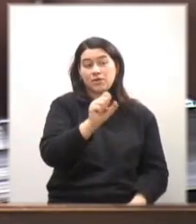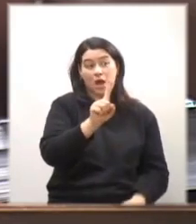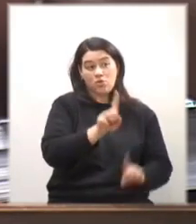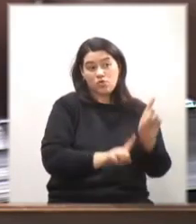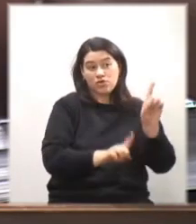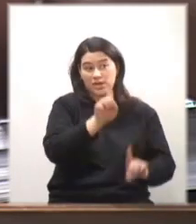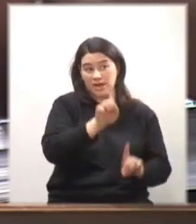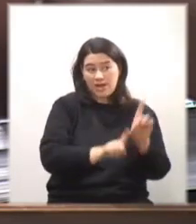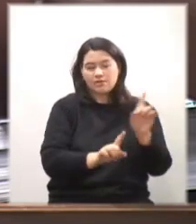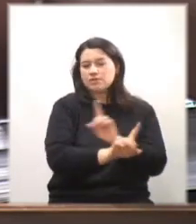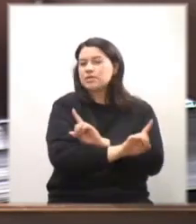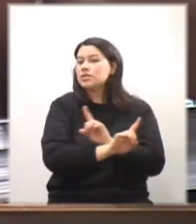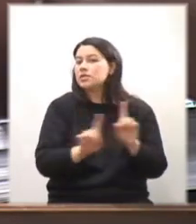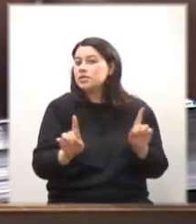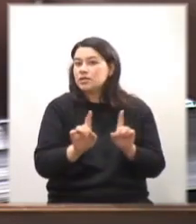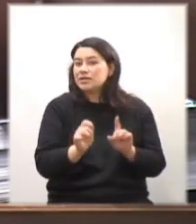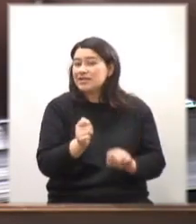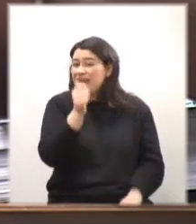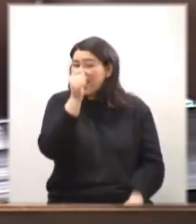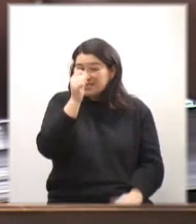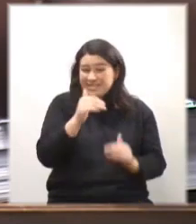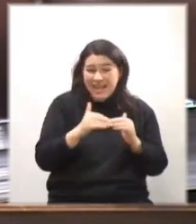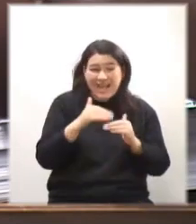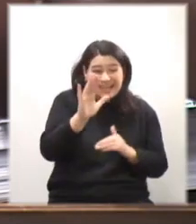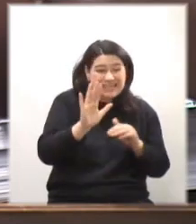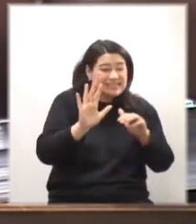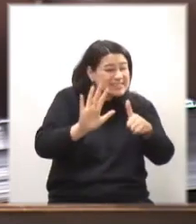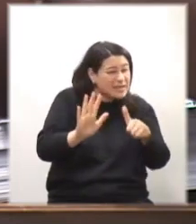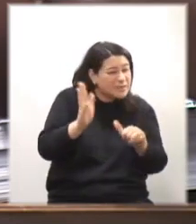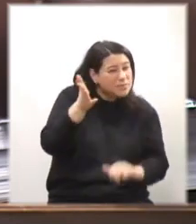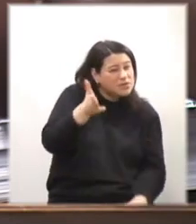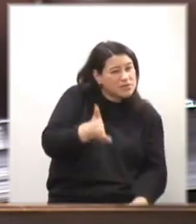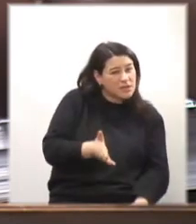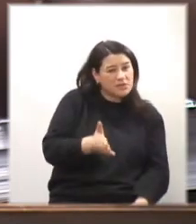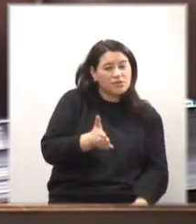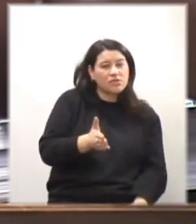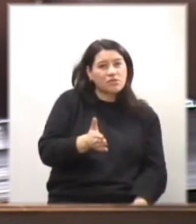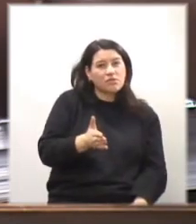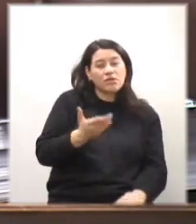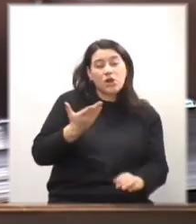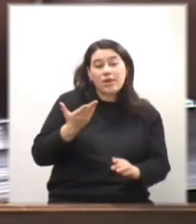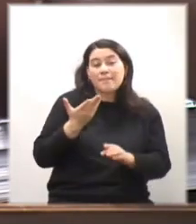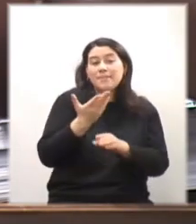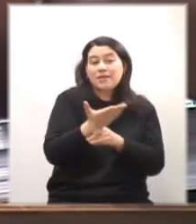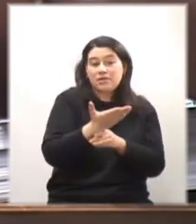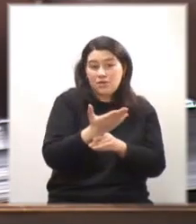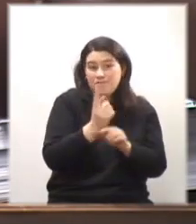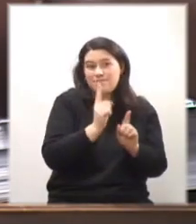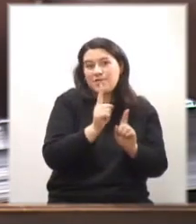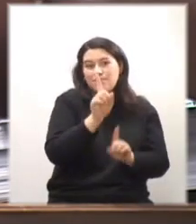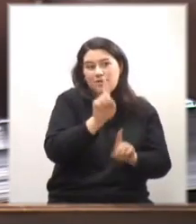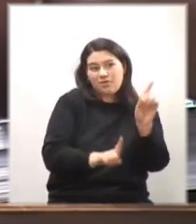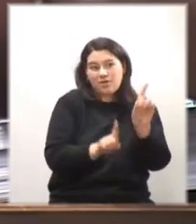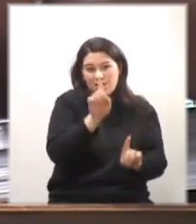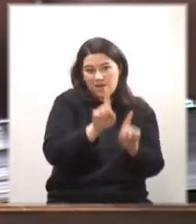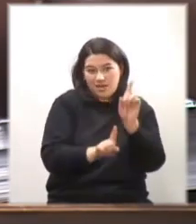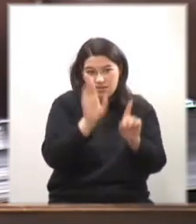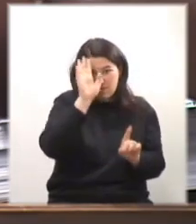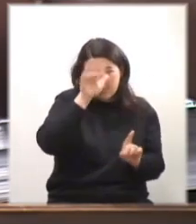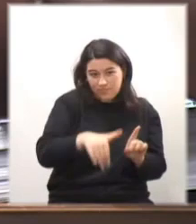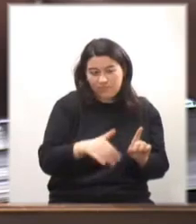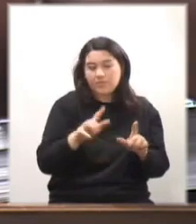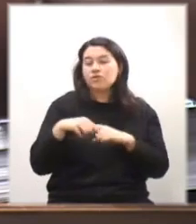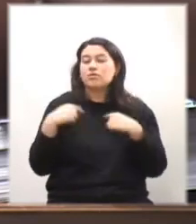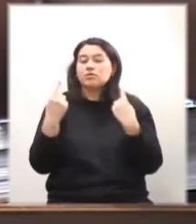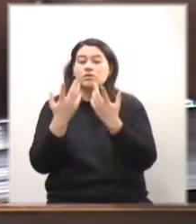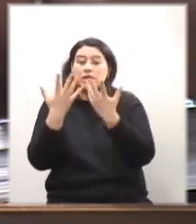UDELAR, sin perjuicio que apenas alcanza el 6% de lo solicitado por la misma. Lo que queremos es